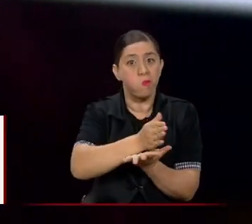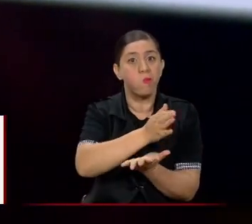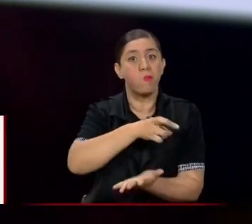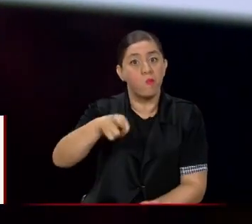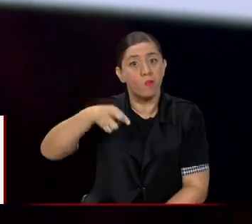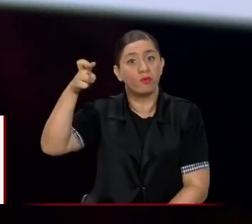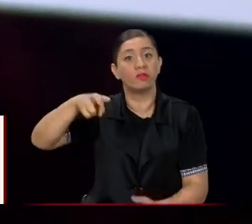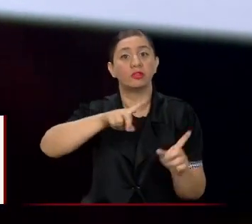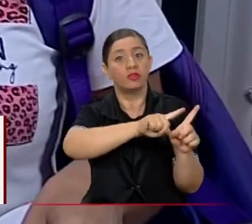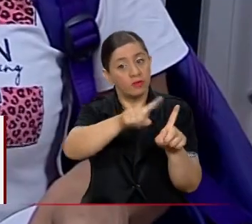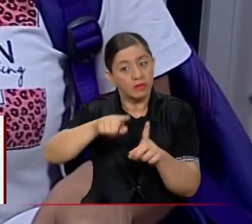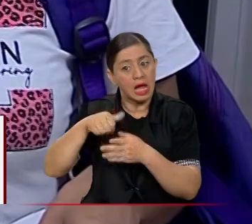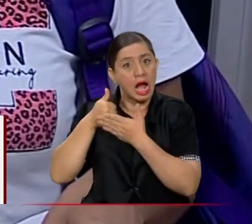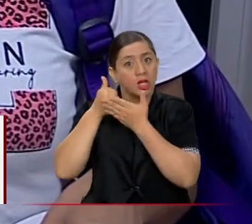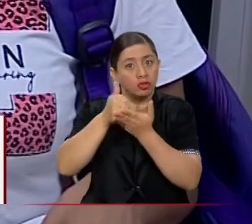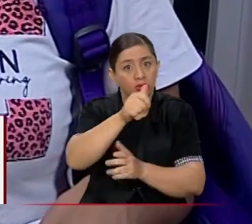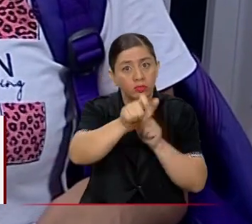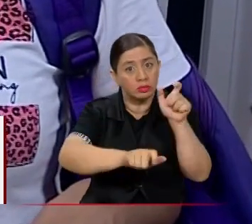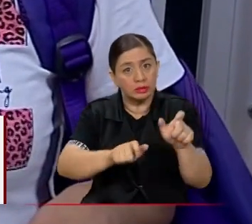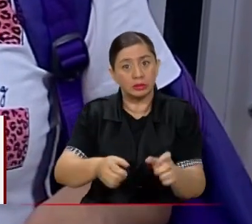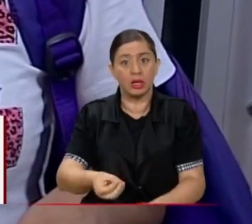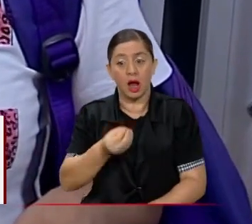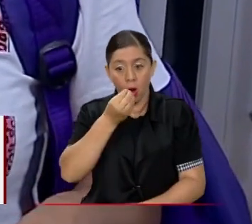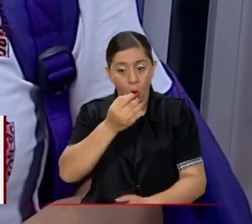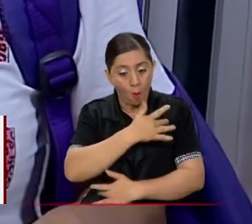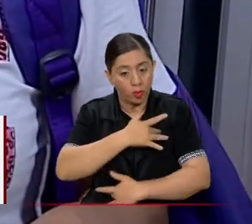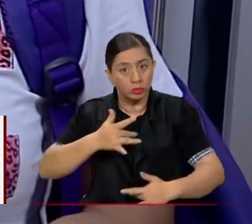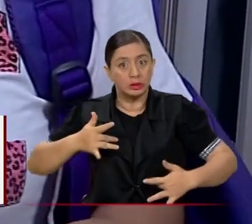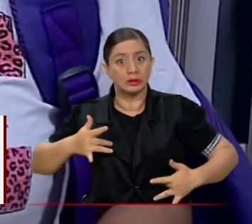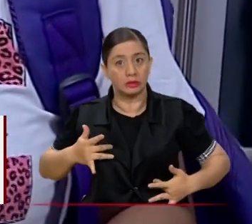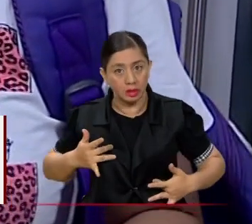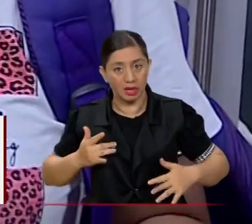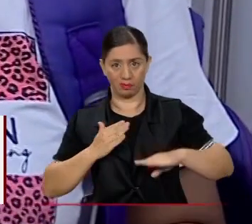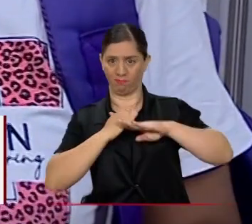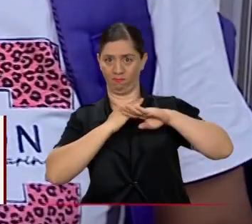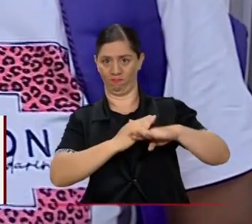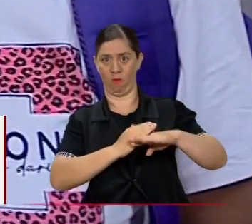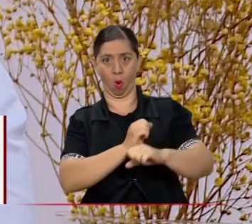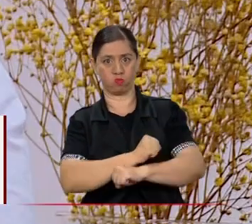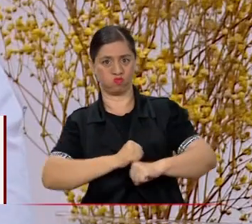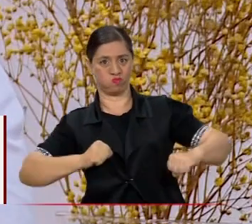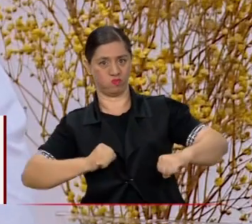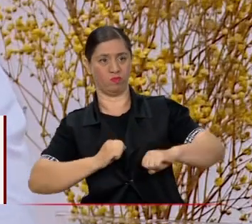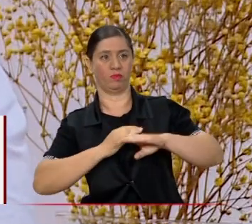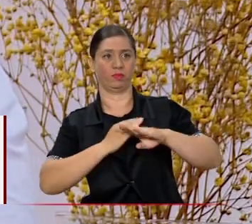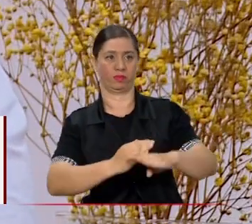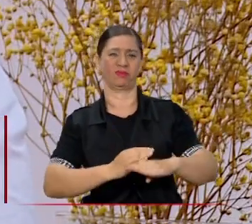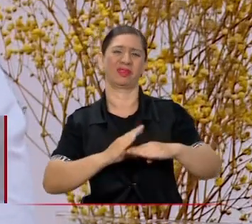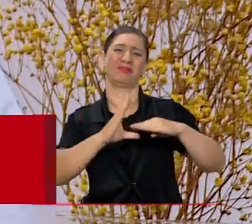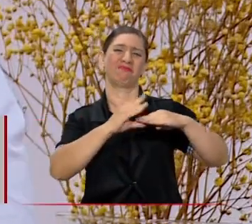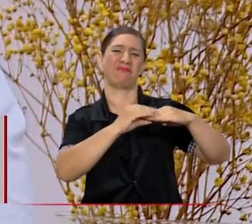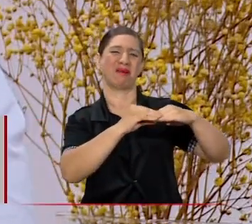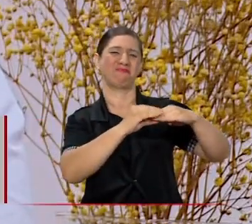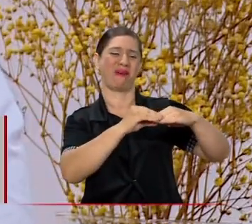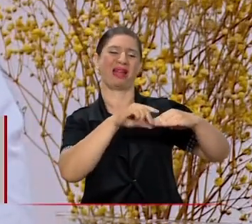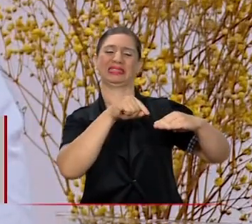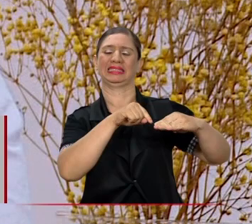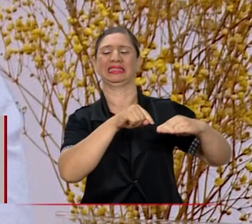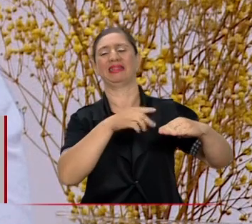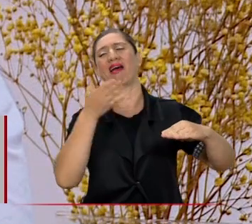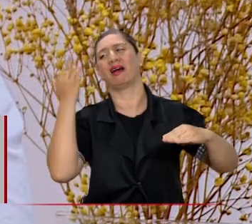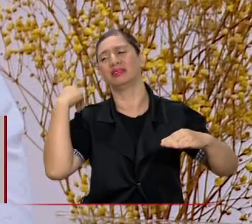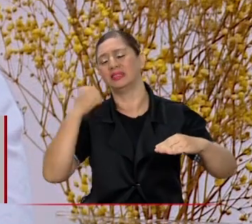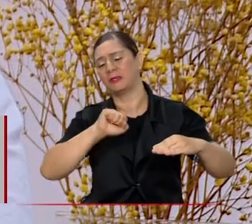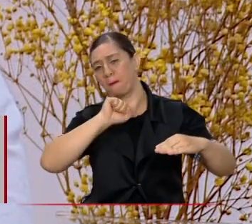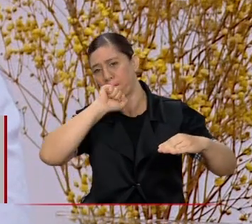ayudar a los pacientes a mantener sus hábitos alimenticios y prevenir este diagnóstico. Las cosas de panadería me